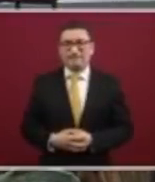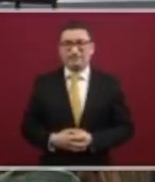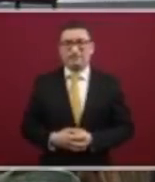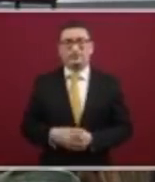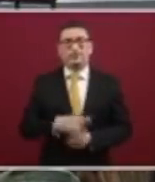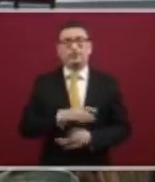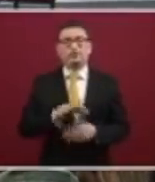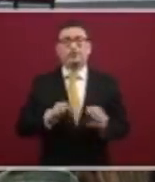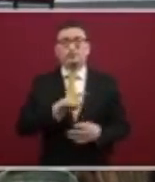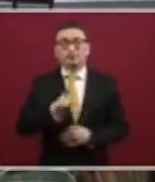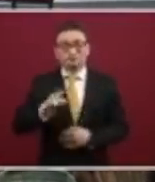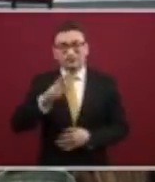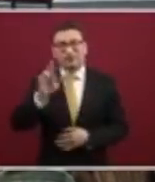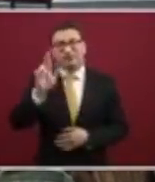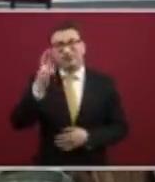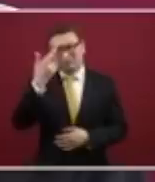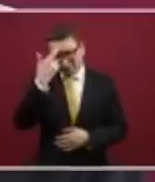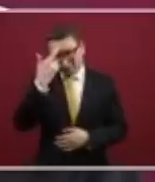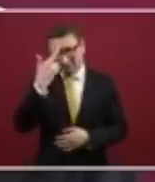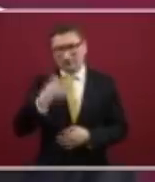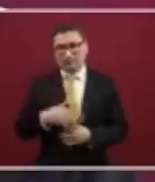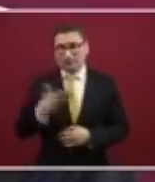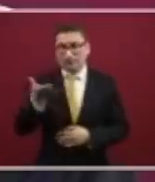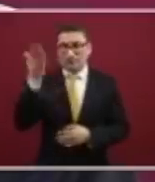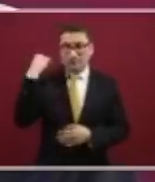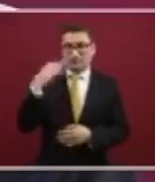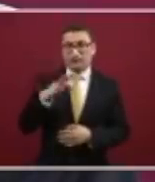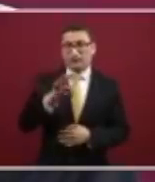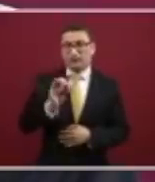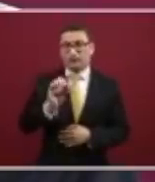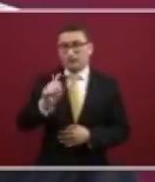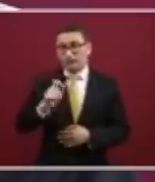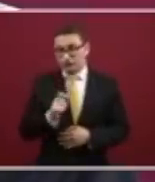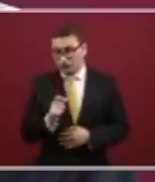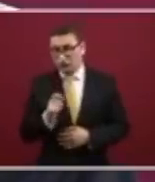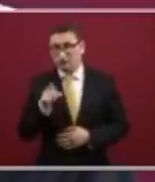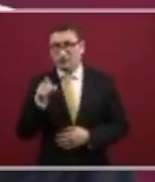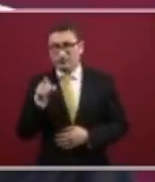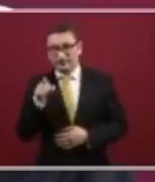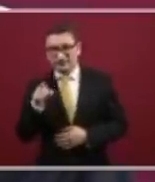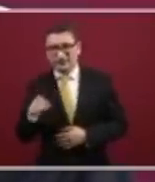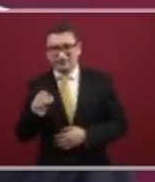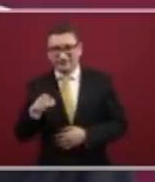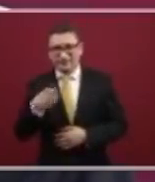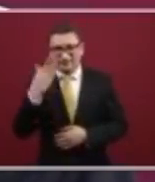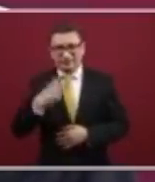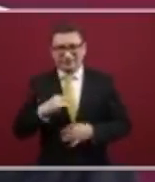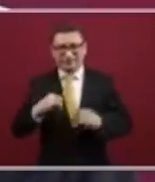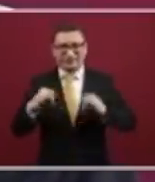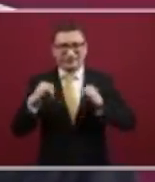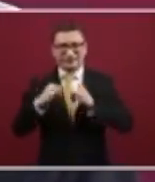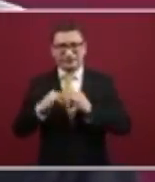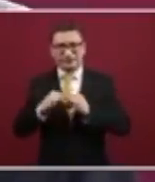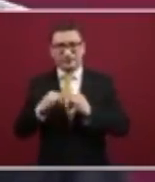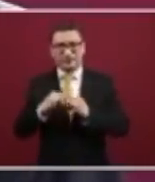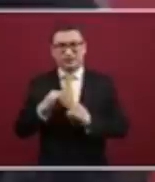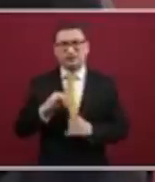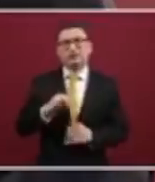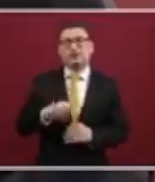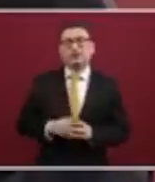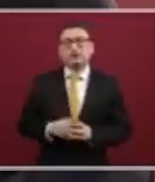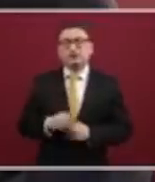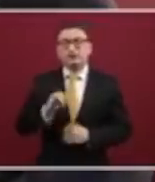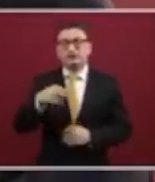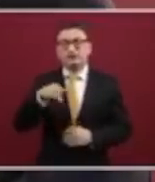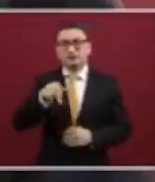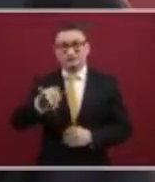Acuérdense que cuando Fox se inició el Instituto de la Transparencia y la primera